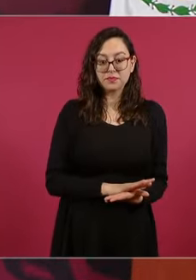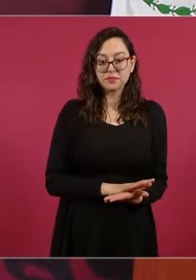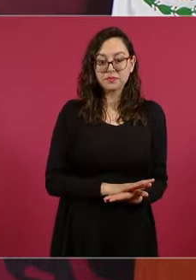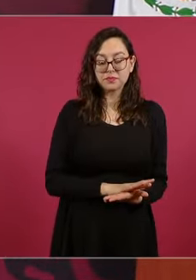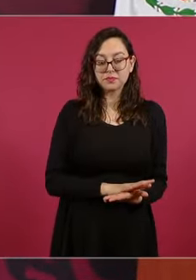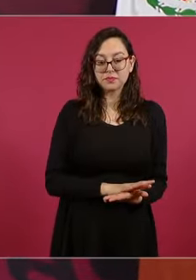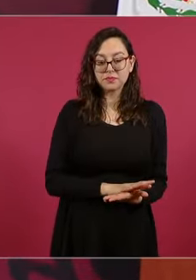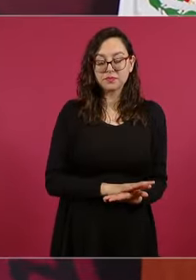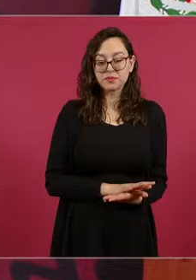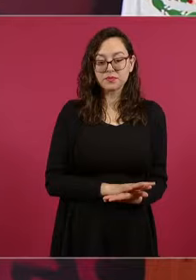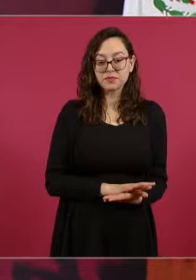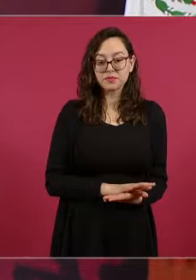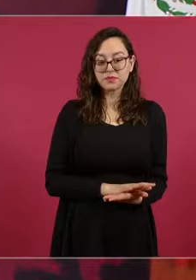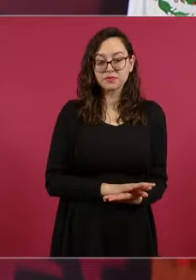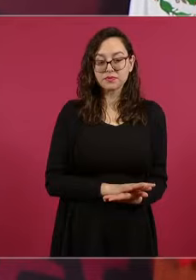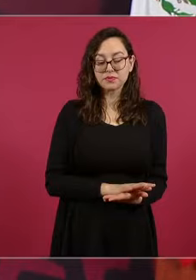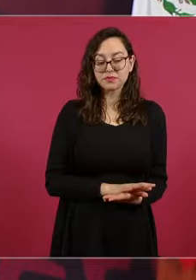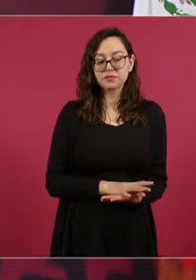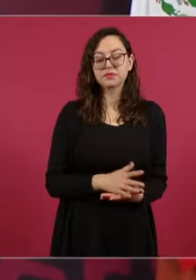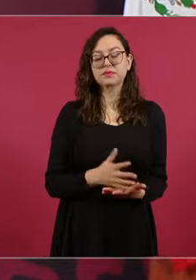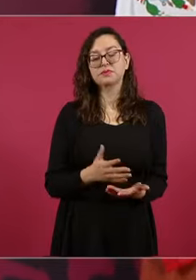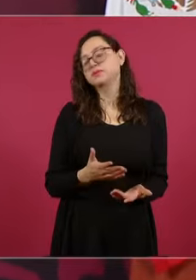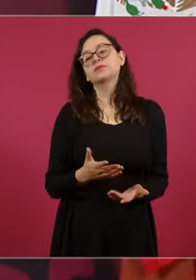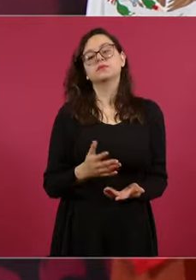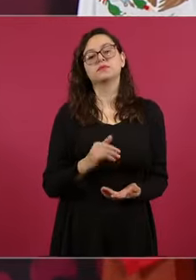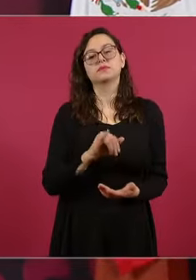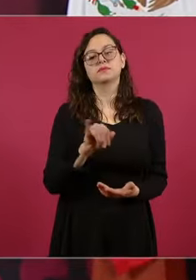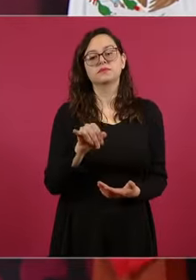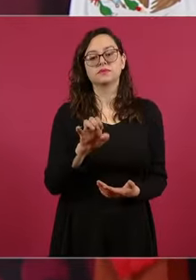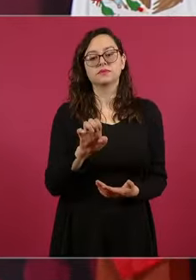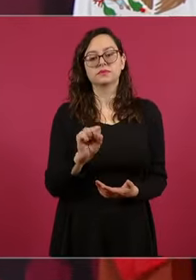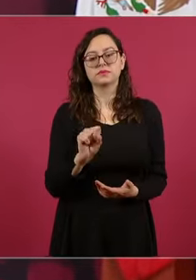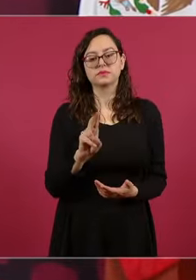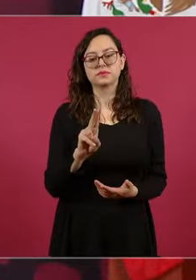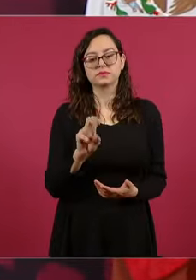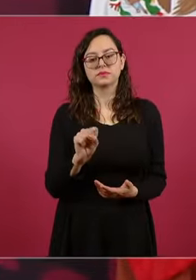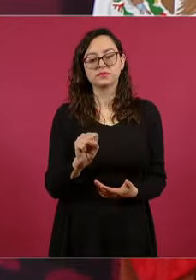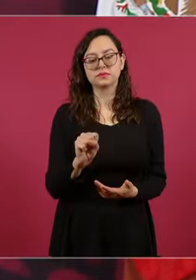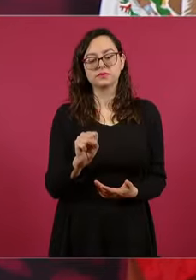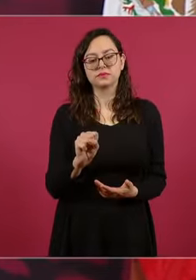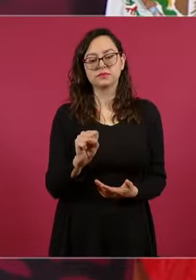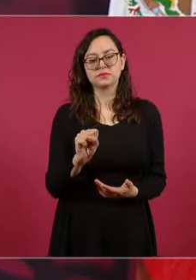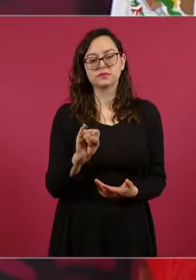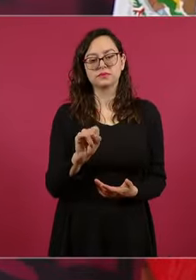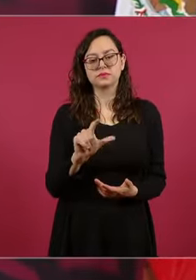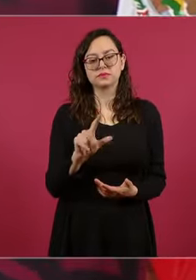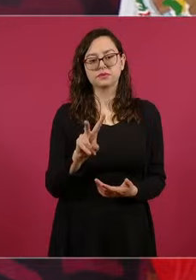Lo mencionan don Jesús Silva Gerso